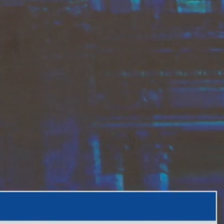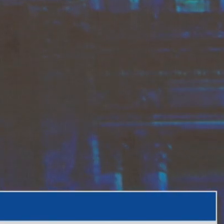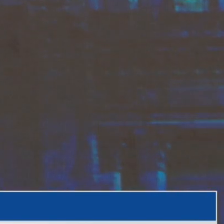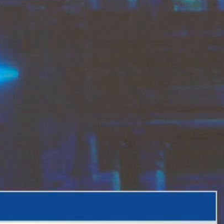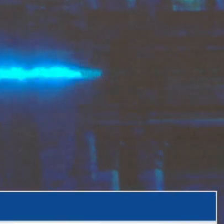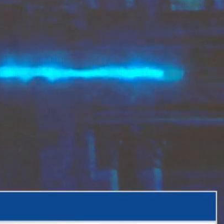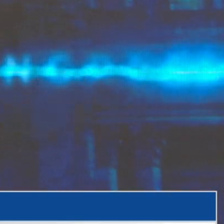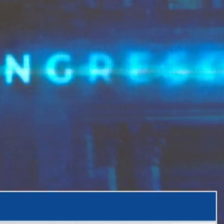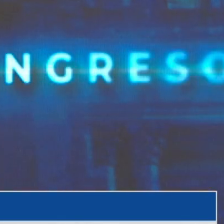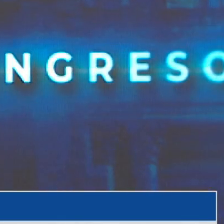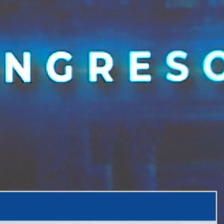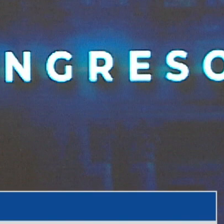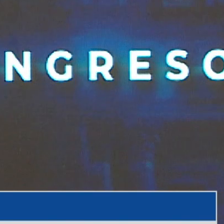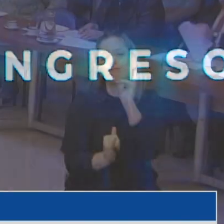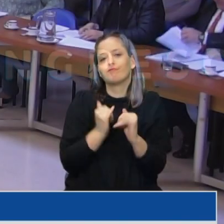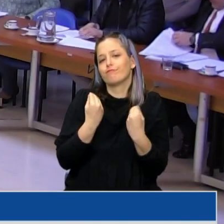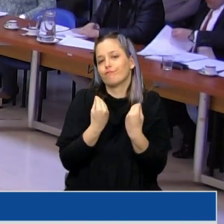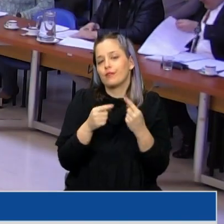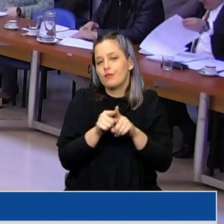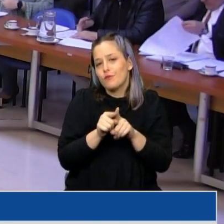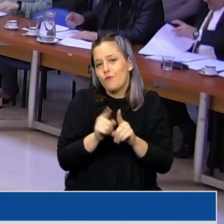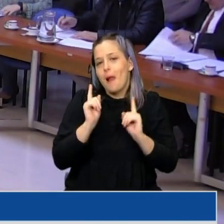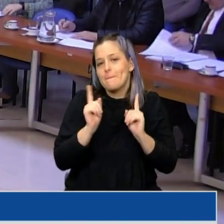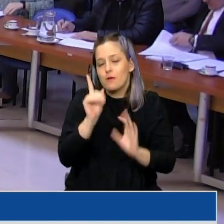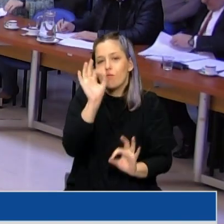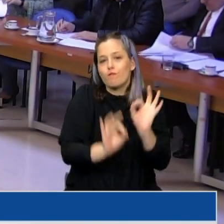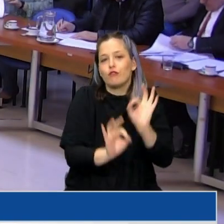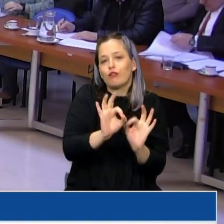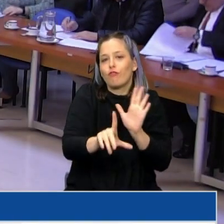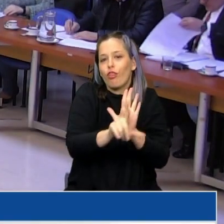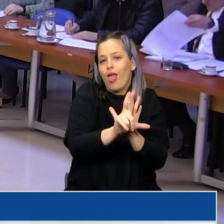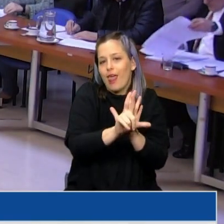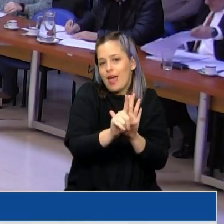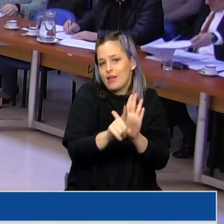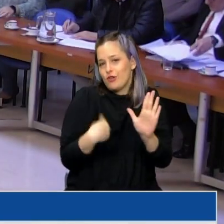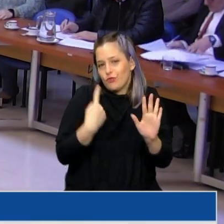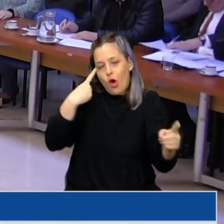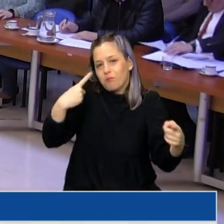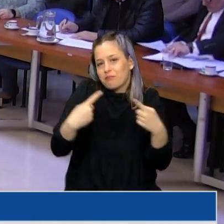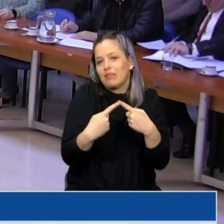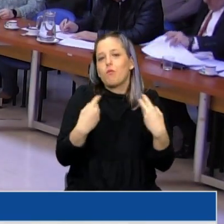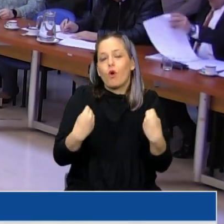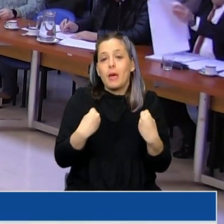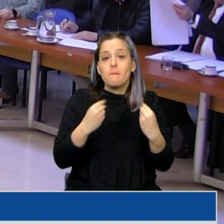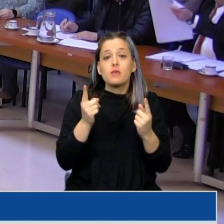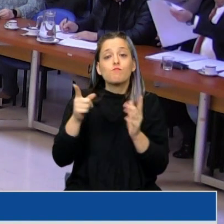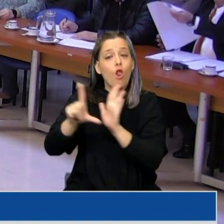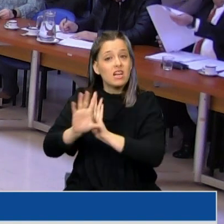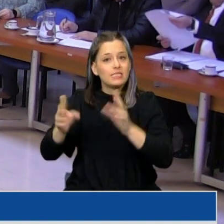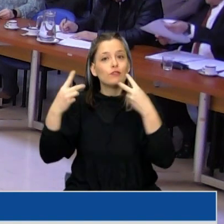hablando la diputada Caselles. Lo que se buscó con este proyecto de ley es poder adecuar la ley de